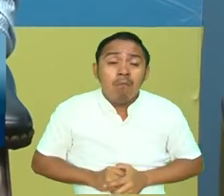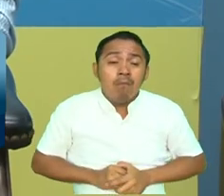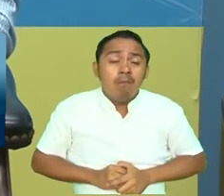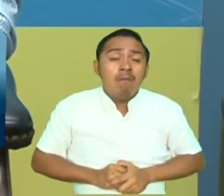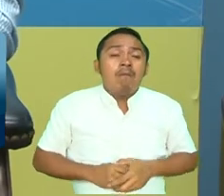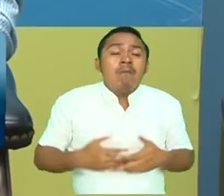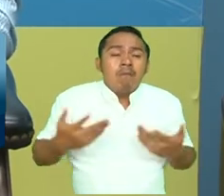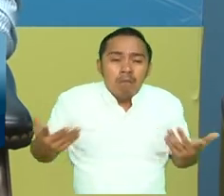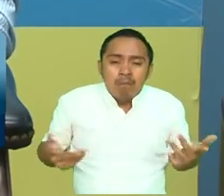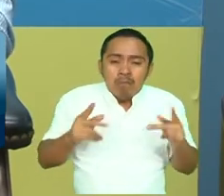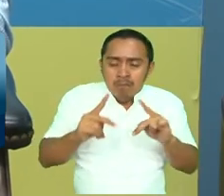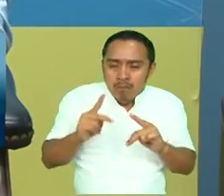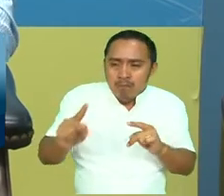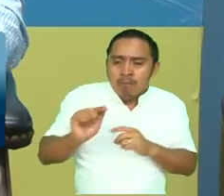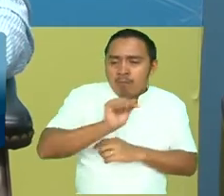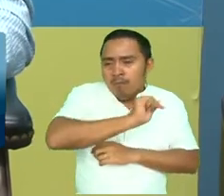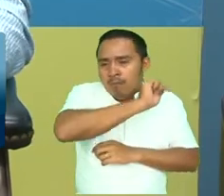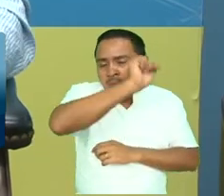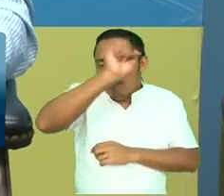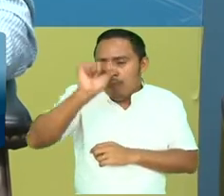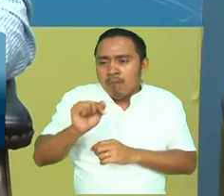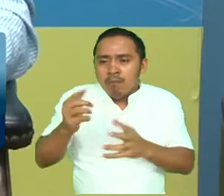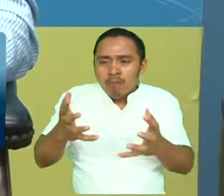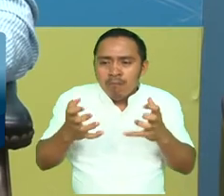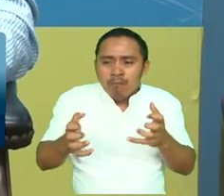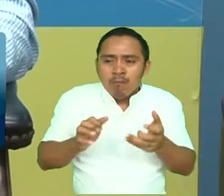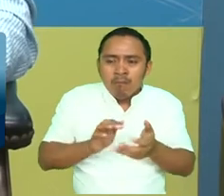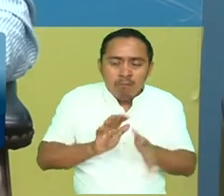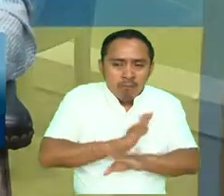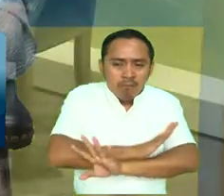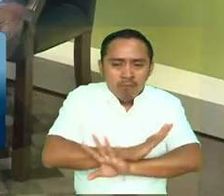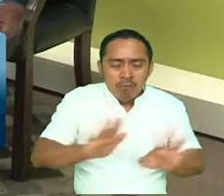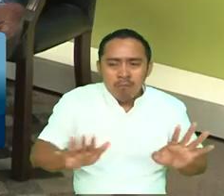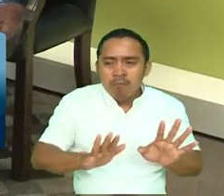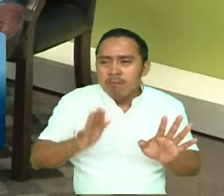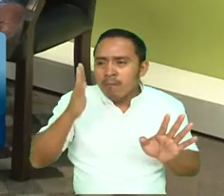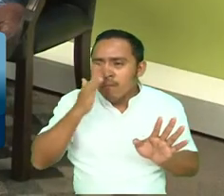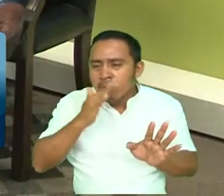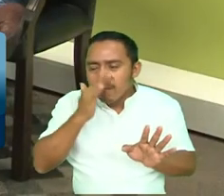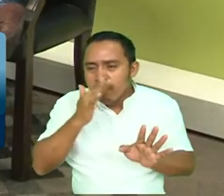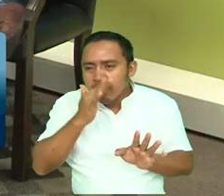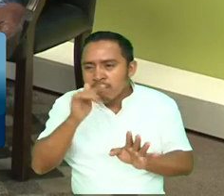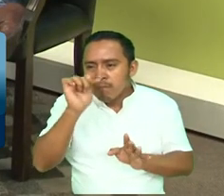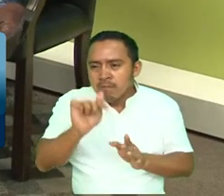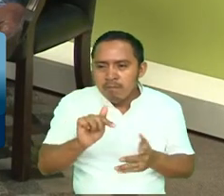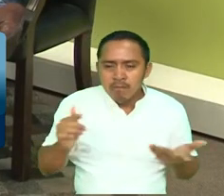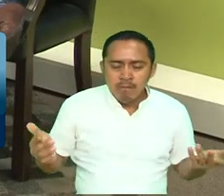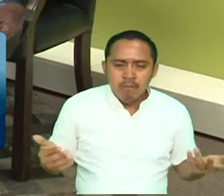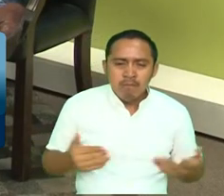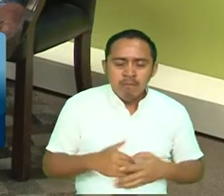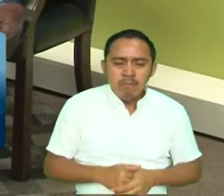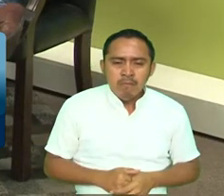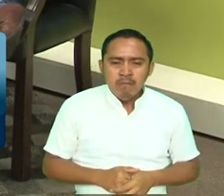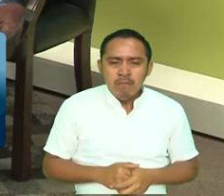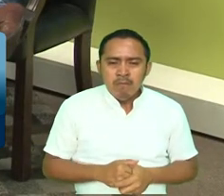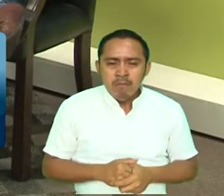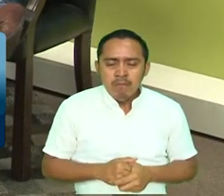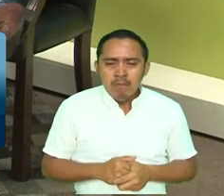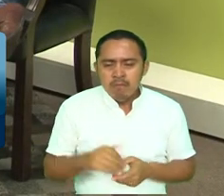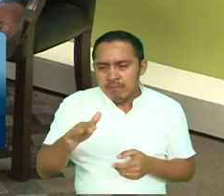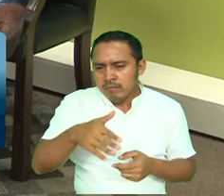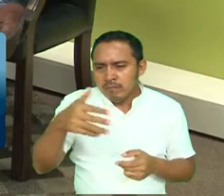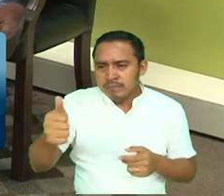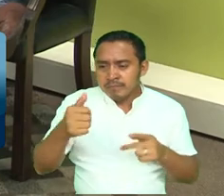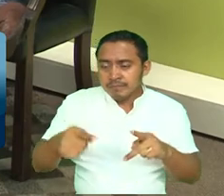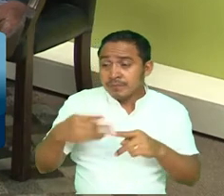es donde acude. Porque ya quiere eliminar ese mal olor que le está causando que otras personas